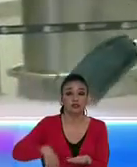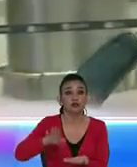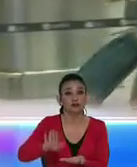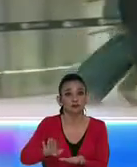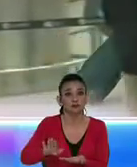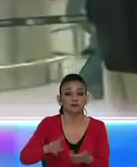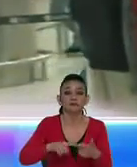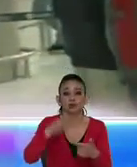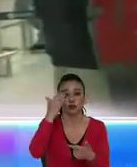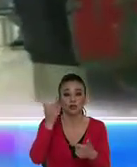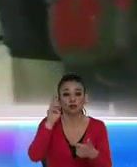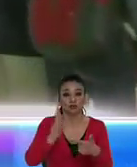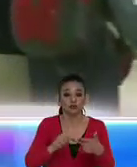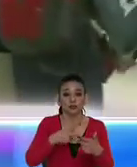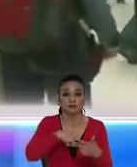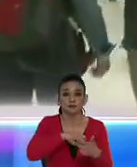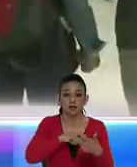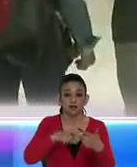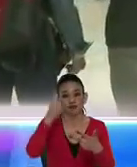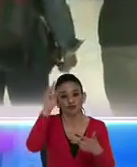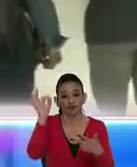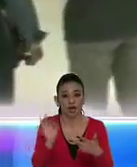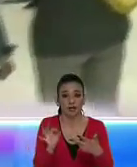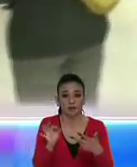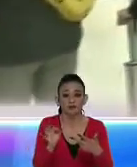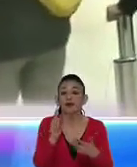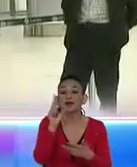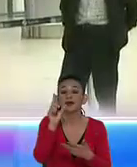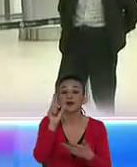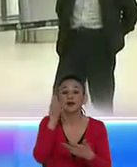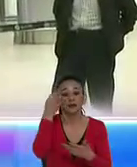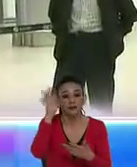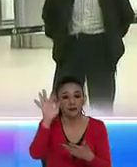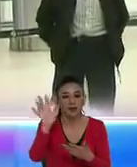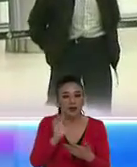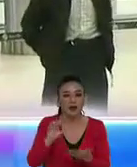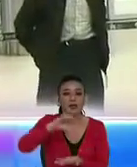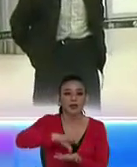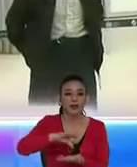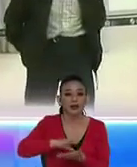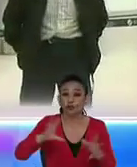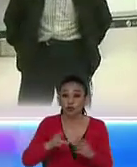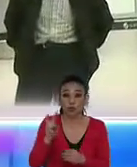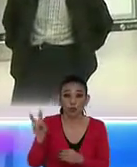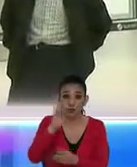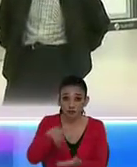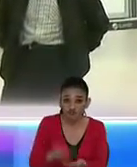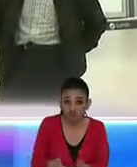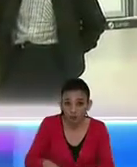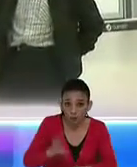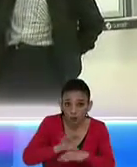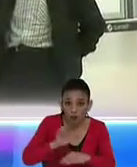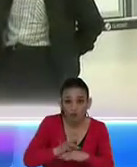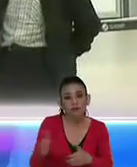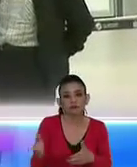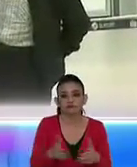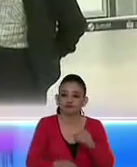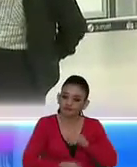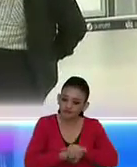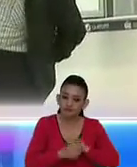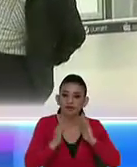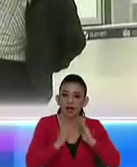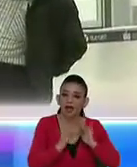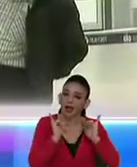Sur, España, Francia, Italia e Irán. Pues estos turistas deberán ser sometidos a un aislamiento domiciliario